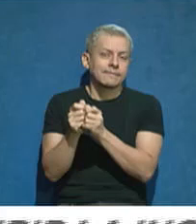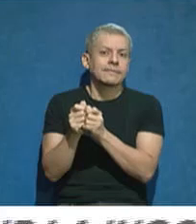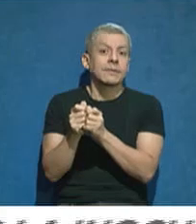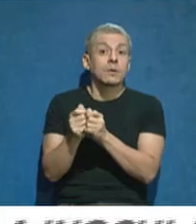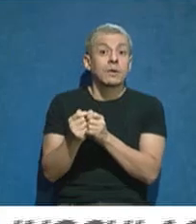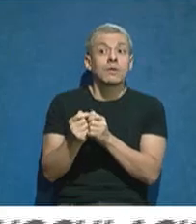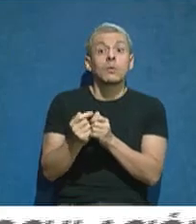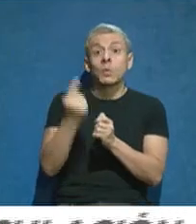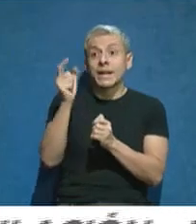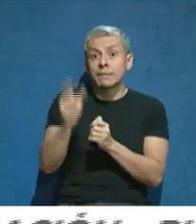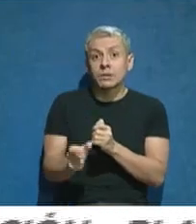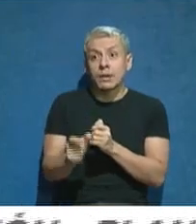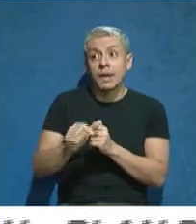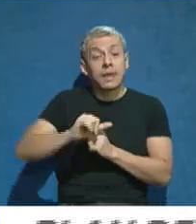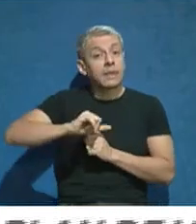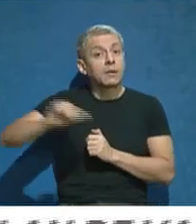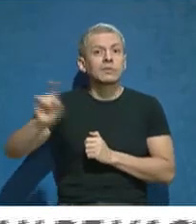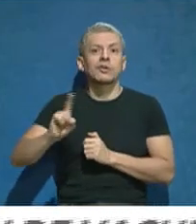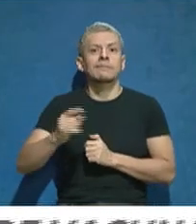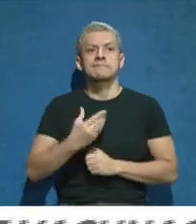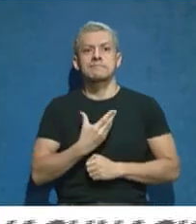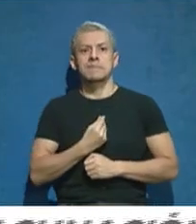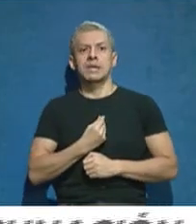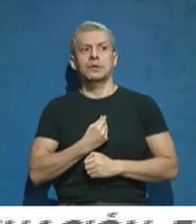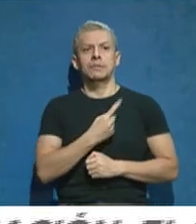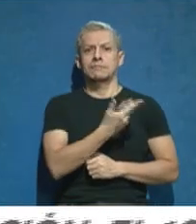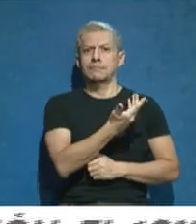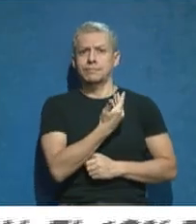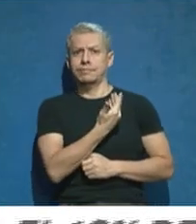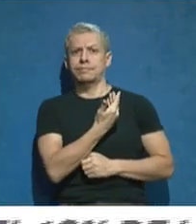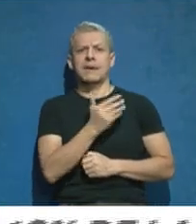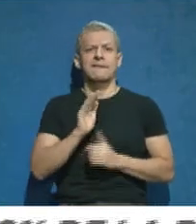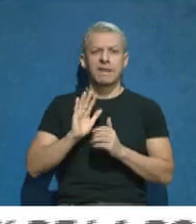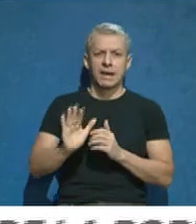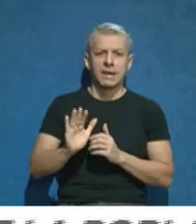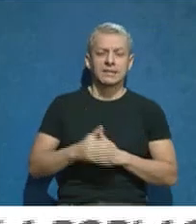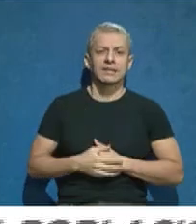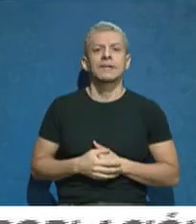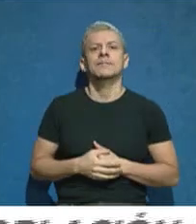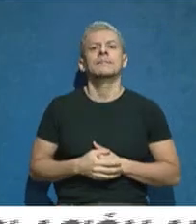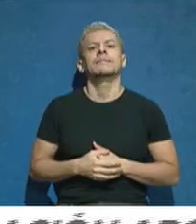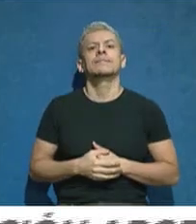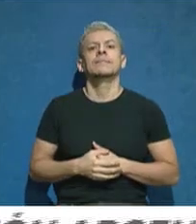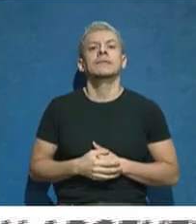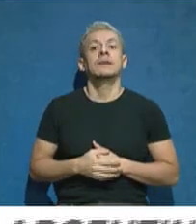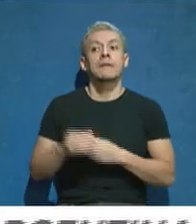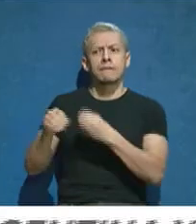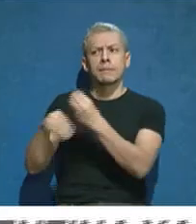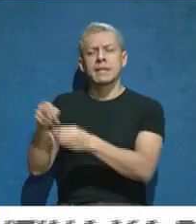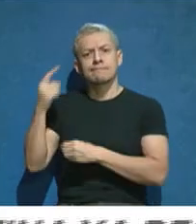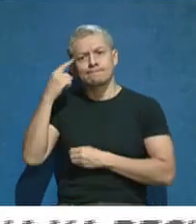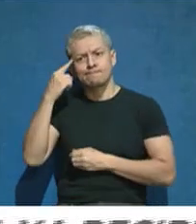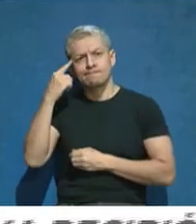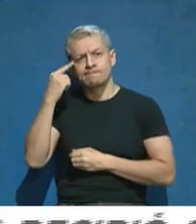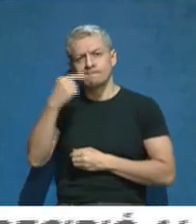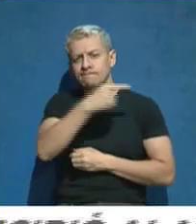estas personas no radicó la denuncia por temor a represalias. Lo que analizaban hacia adentro de la familia es, pueden ser